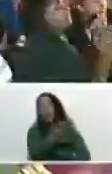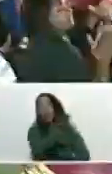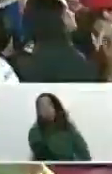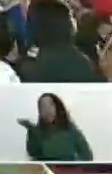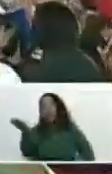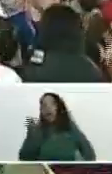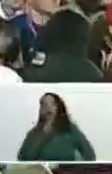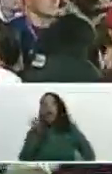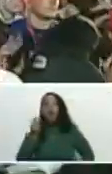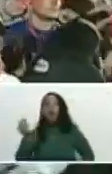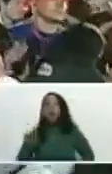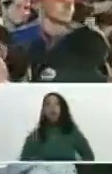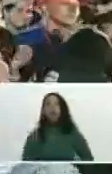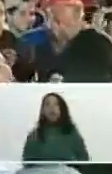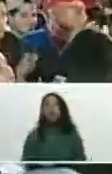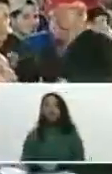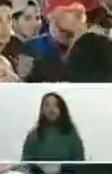ustedes.